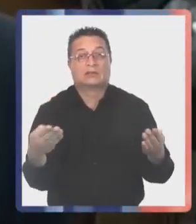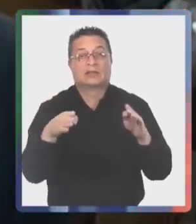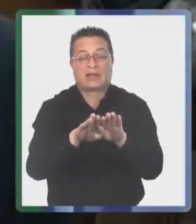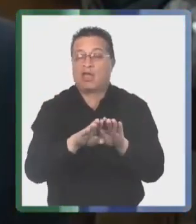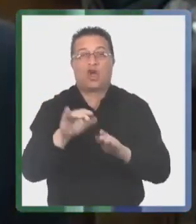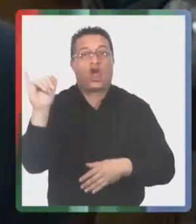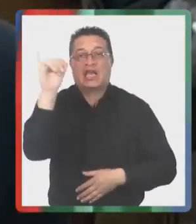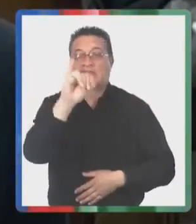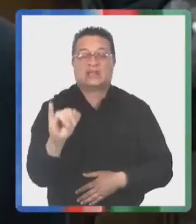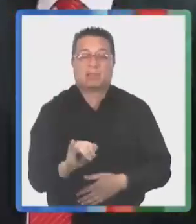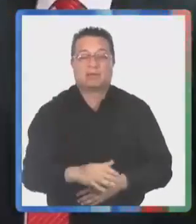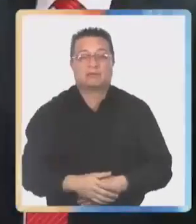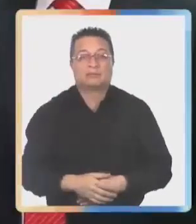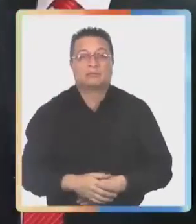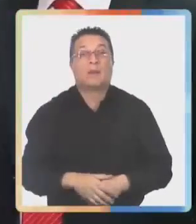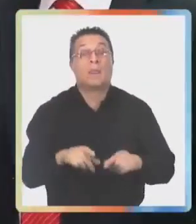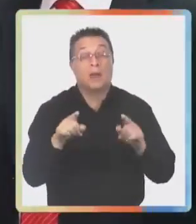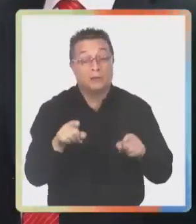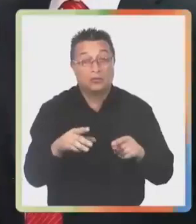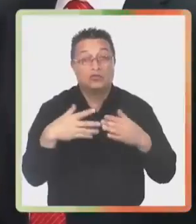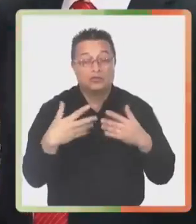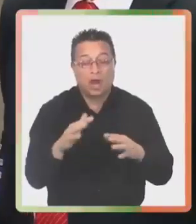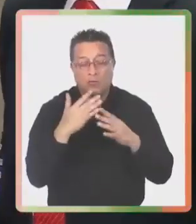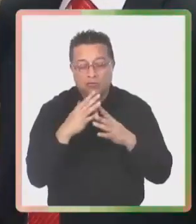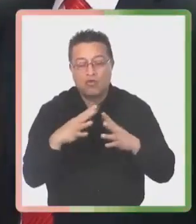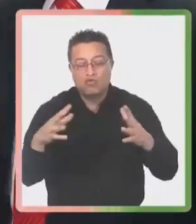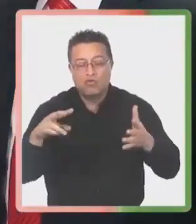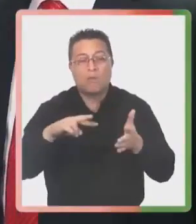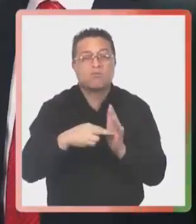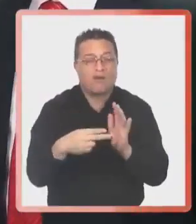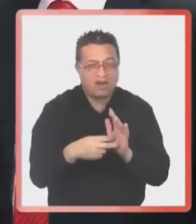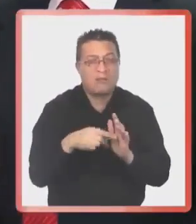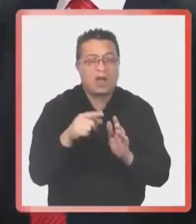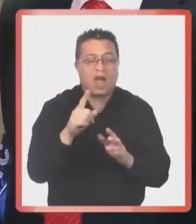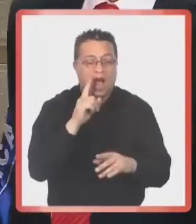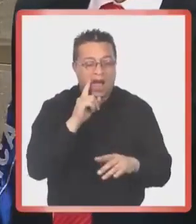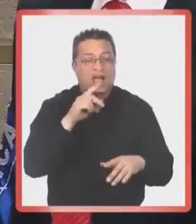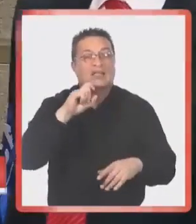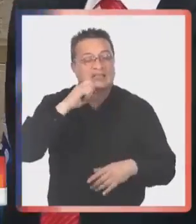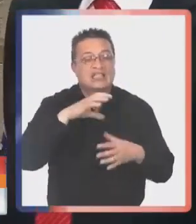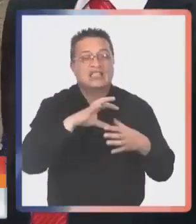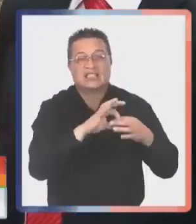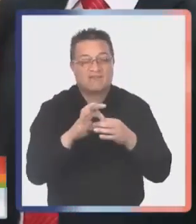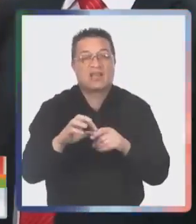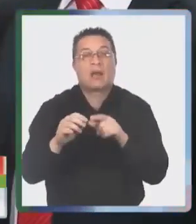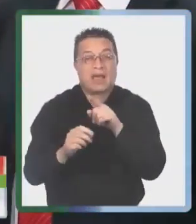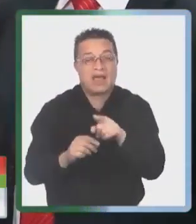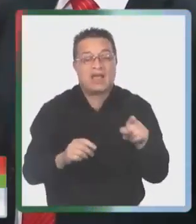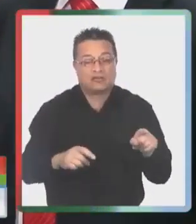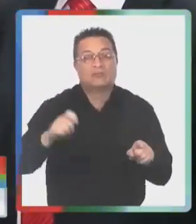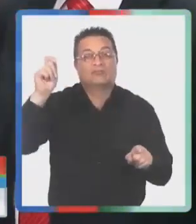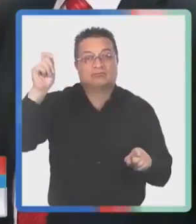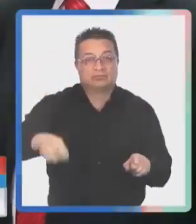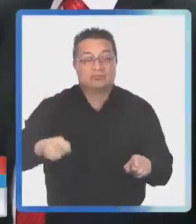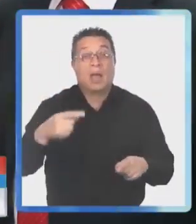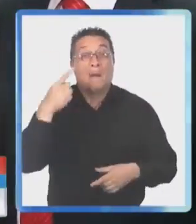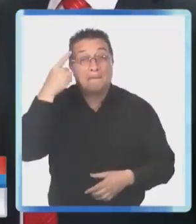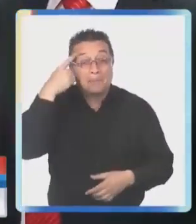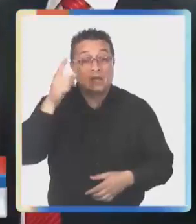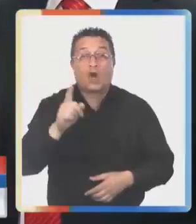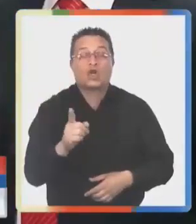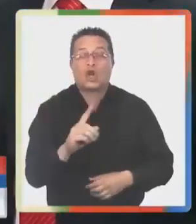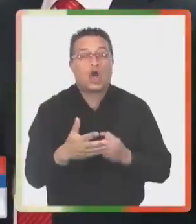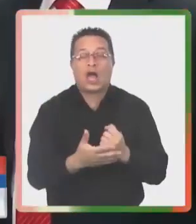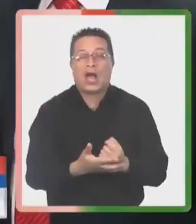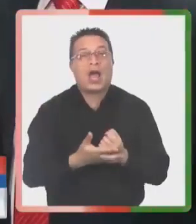está cerrado el sistema ISAPRES. Ellos hicieron una exposición que abundan en los problemas que implica para ellos el fallo, pero no